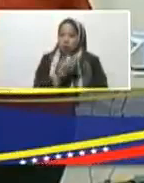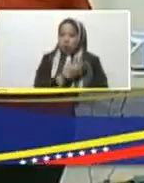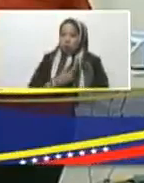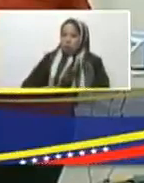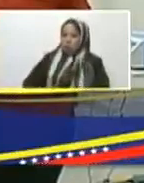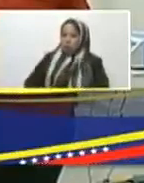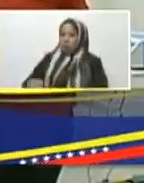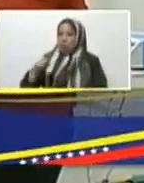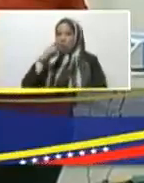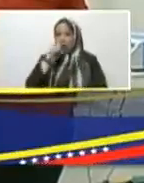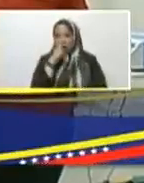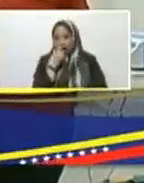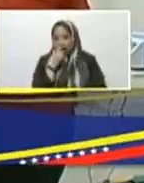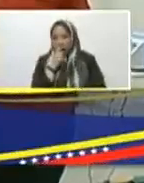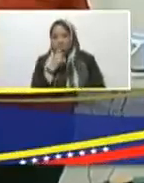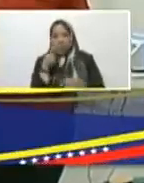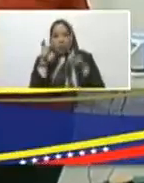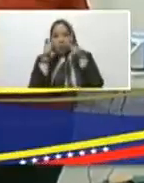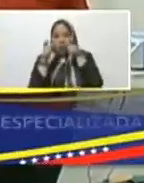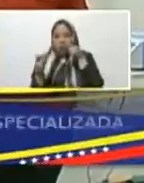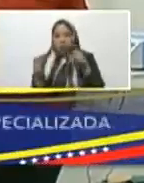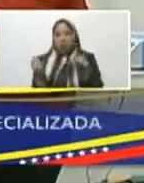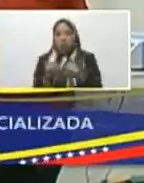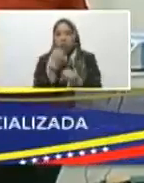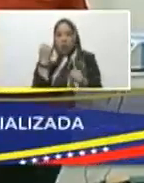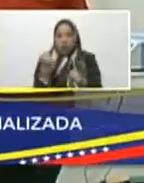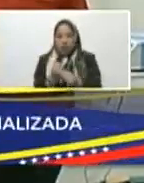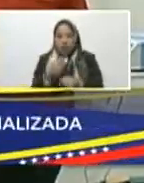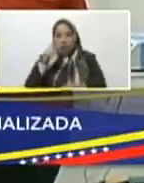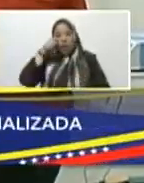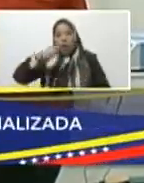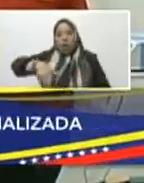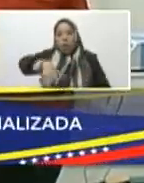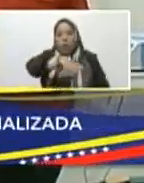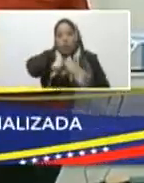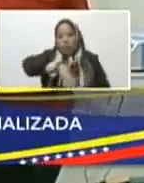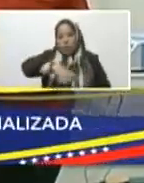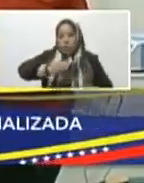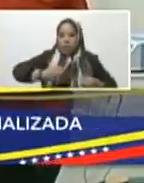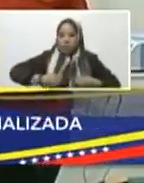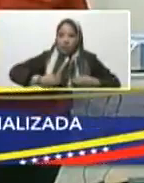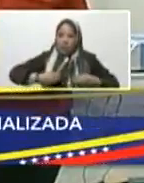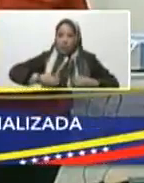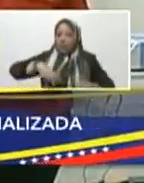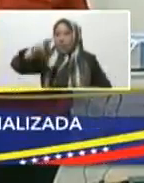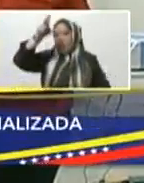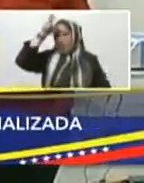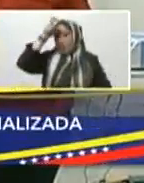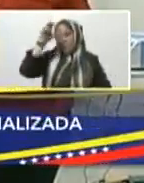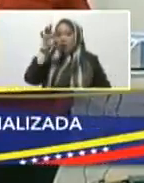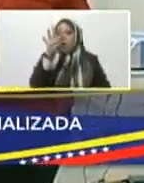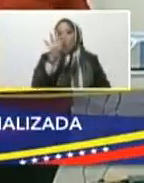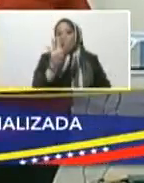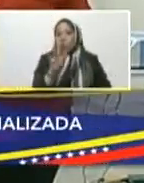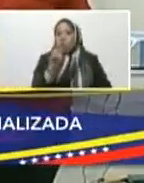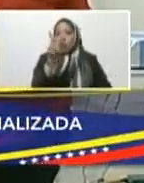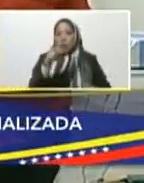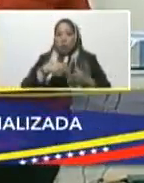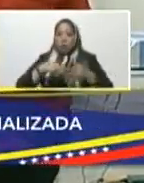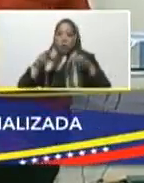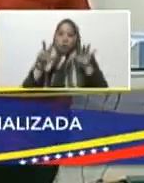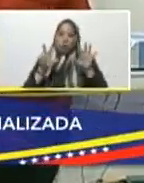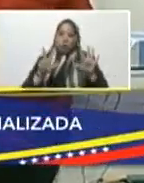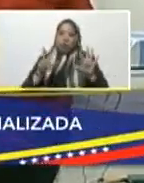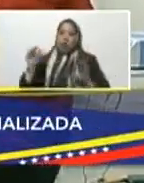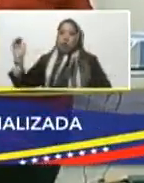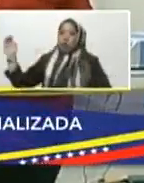ha estado para ratificar ese compromiso con el pueblo falconiano. Hace 4 años, en la victoria de aquel 2018, usted estuvo